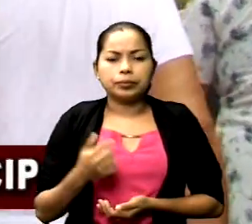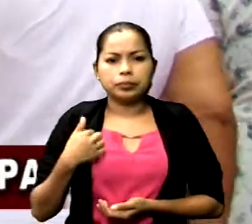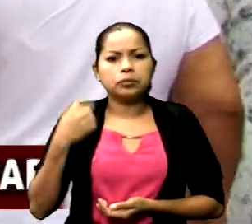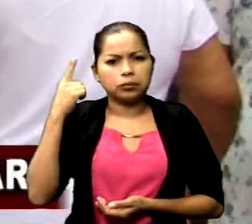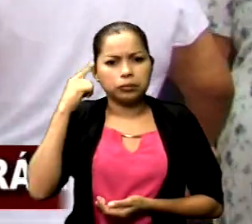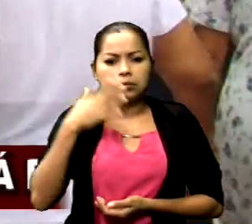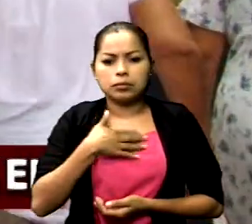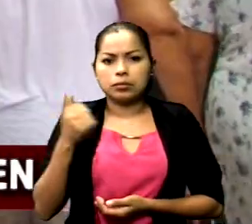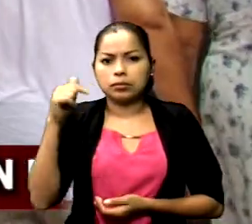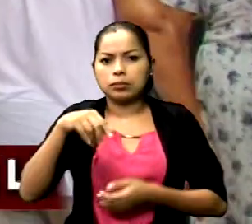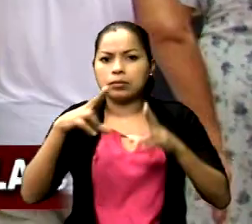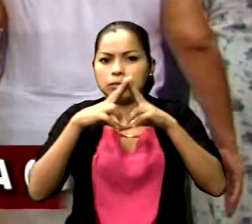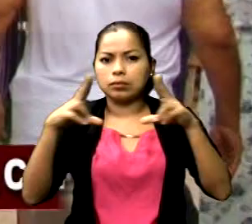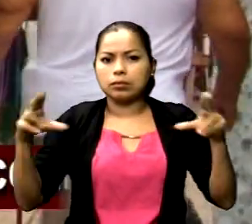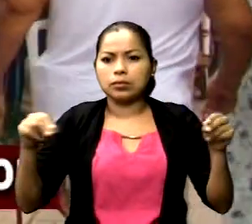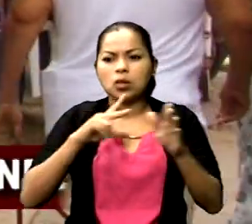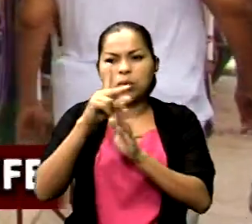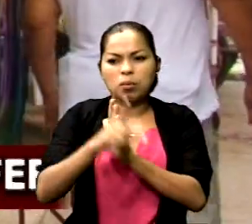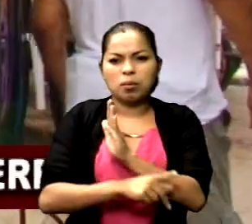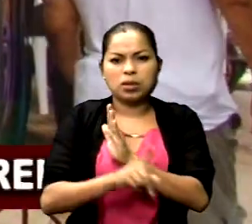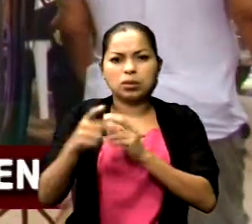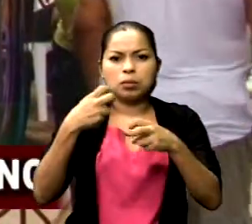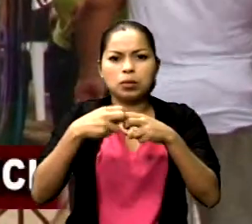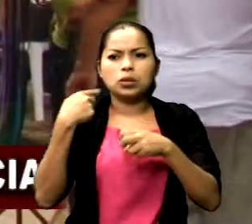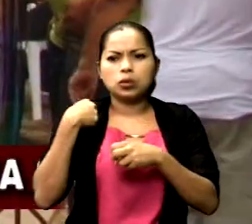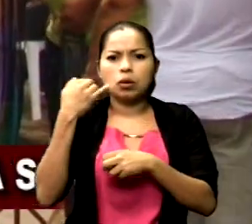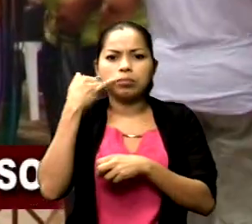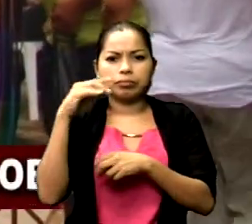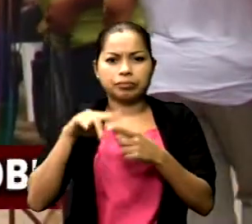más segura que otros países que he conocido